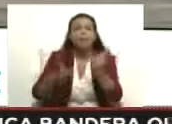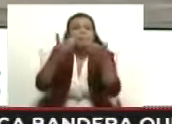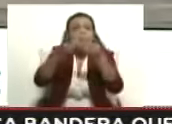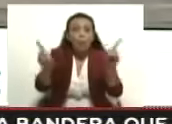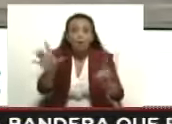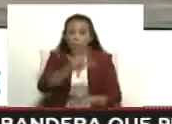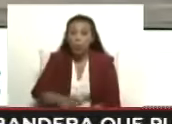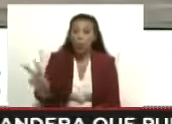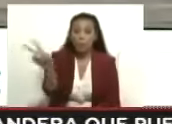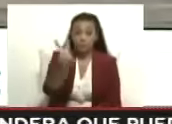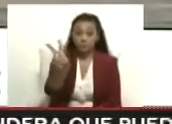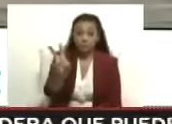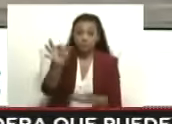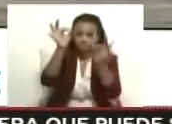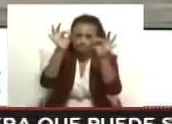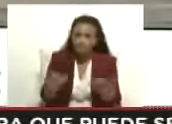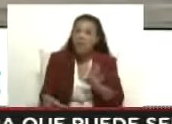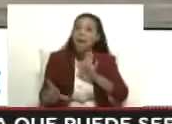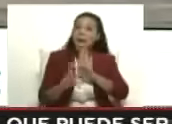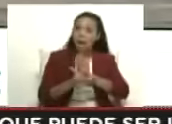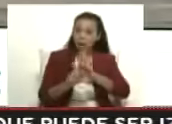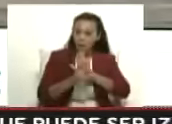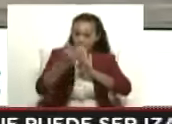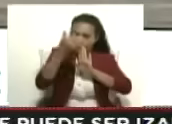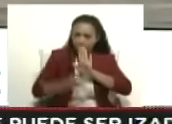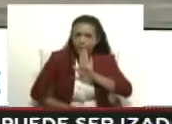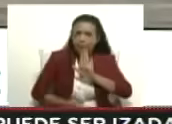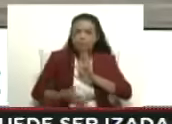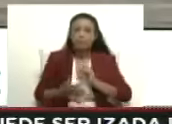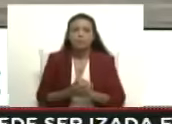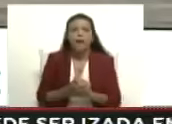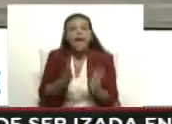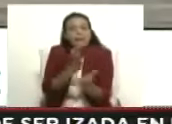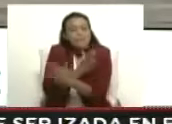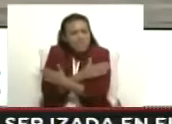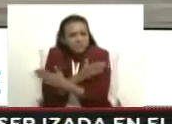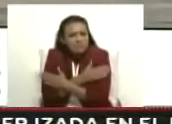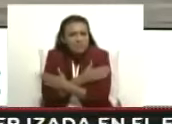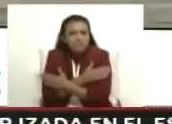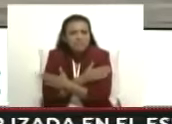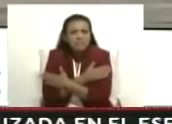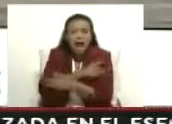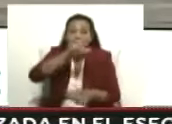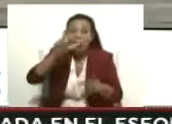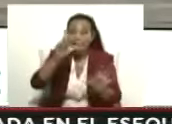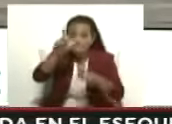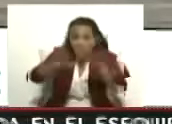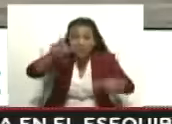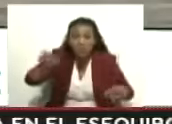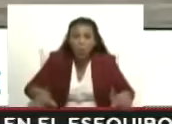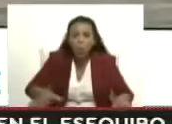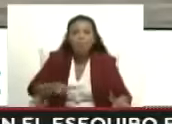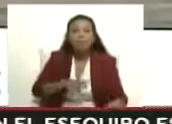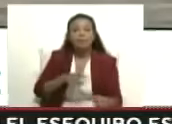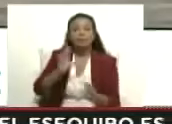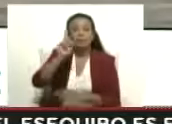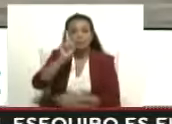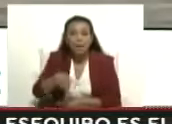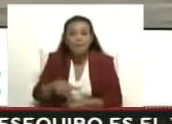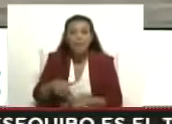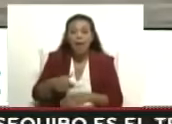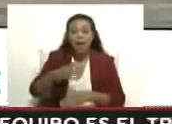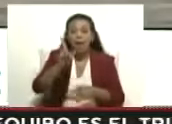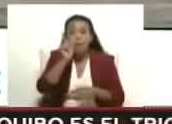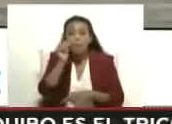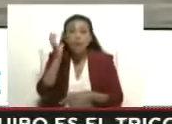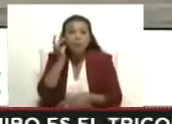democracia en la República Bolivariana de Venezuela, felicita a los electores y a las